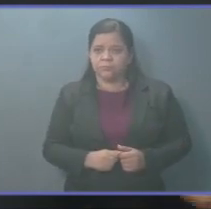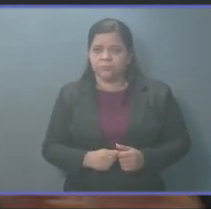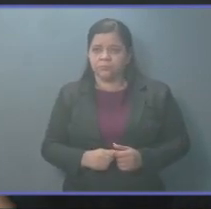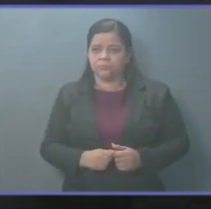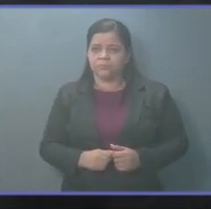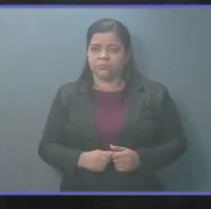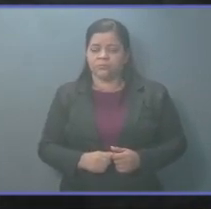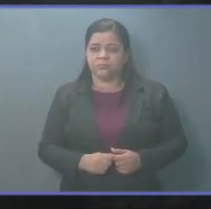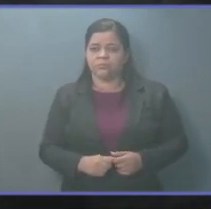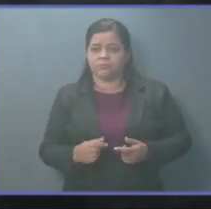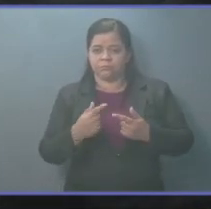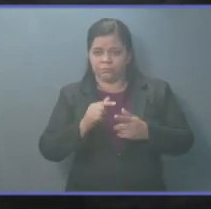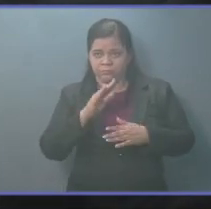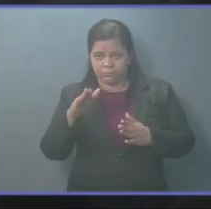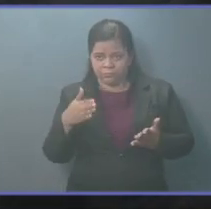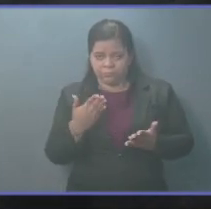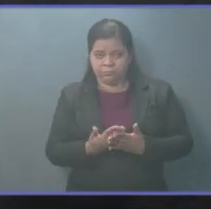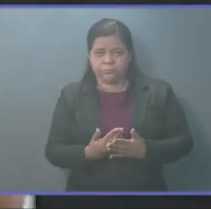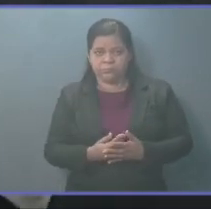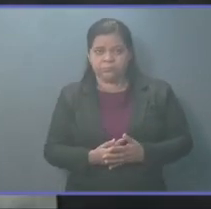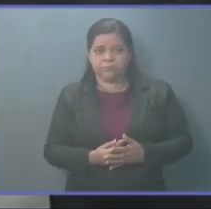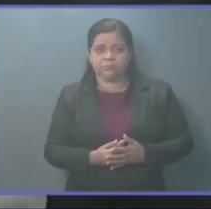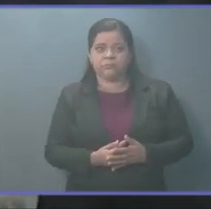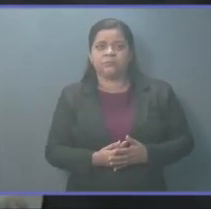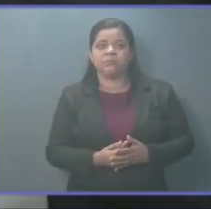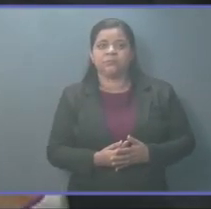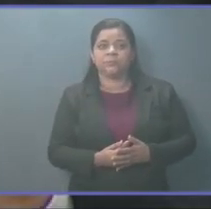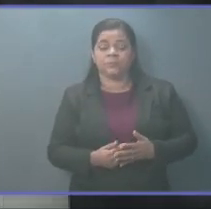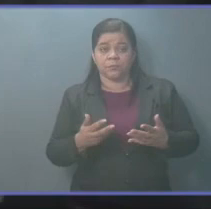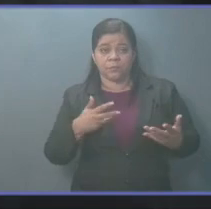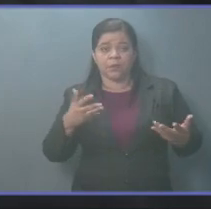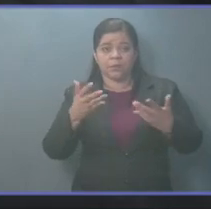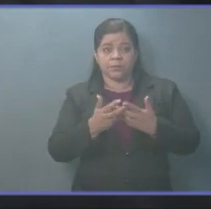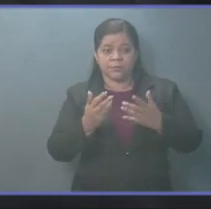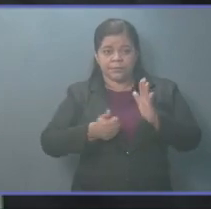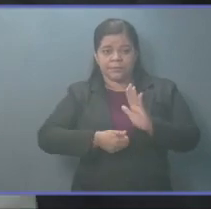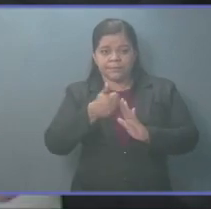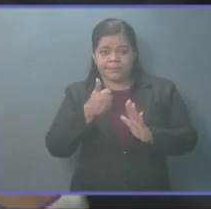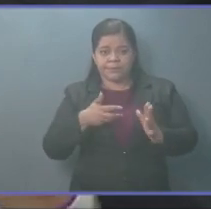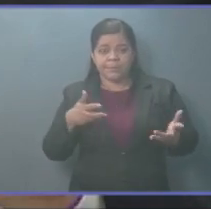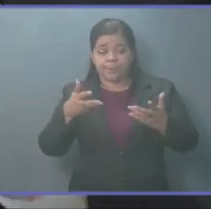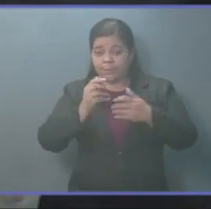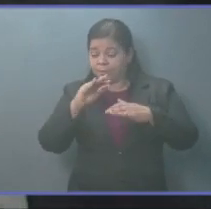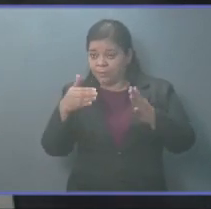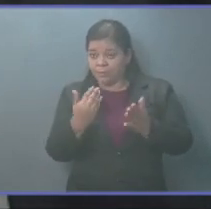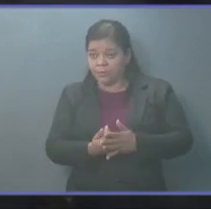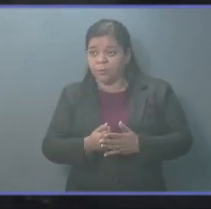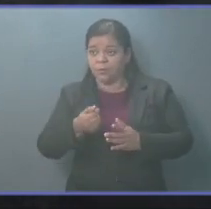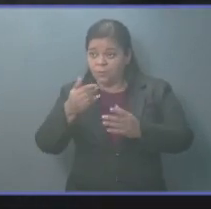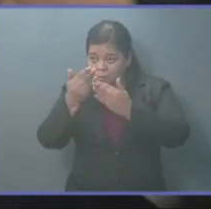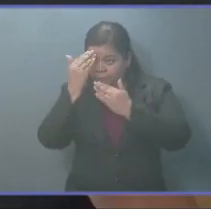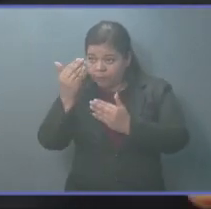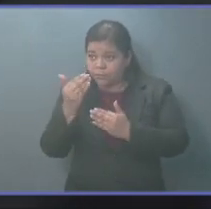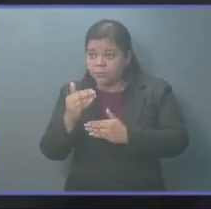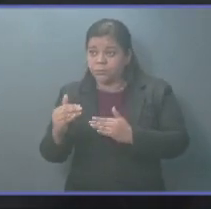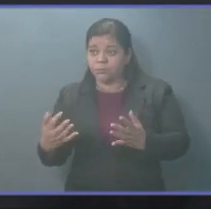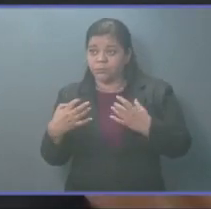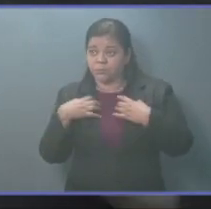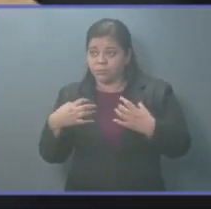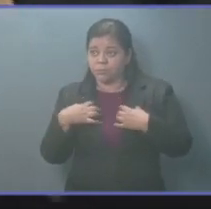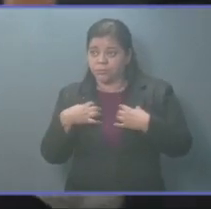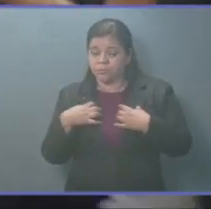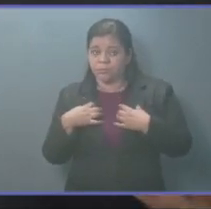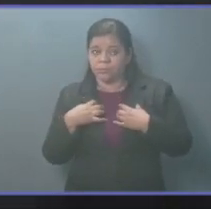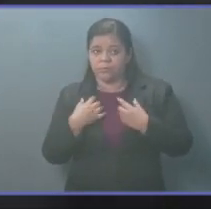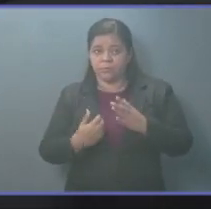Esto que le voy a preguntar está situado en el Código Penal y Procesal Penal cuando se habla de la obediencia debida, que se